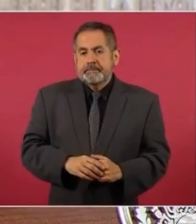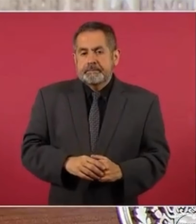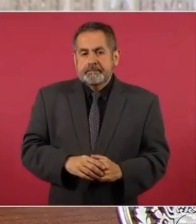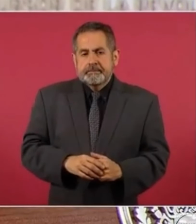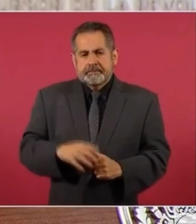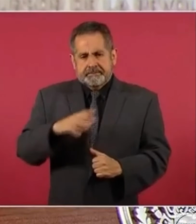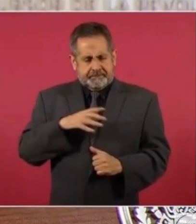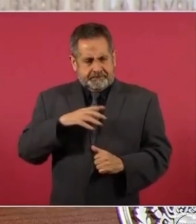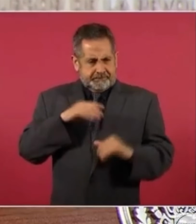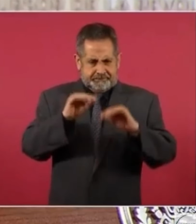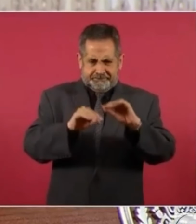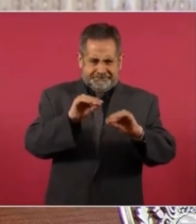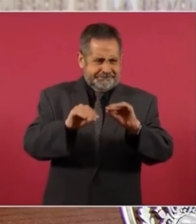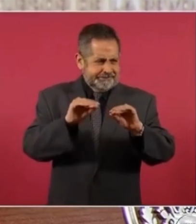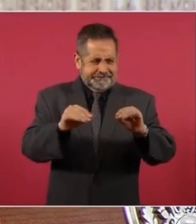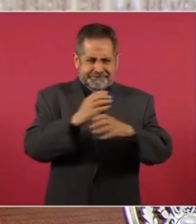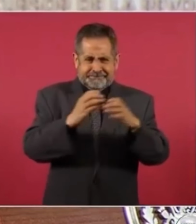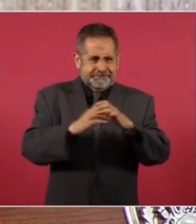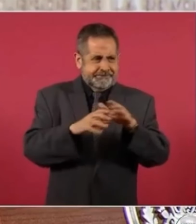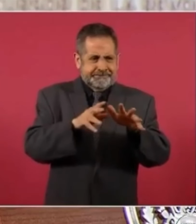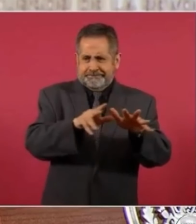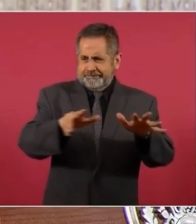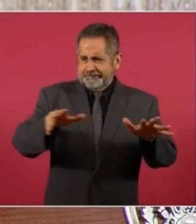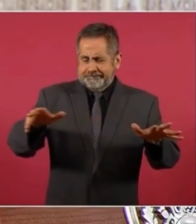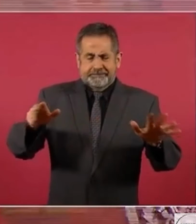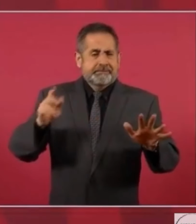están las piezas